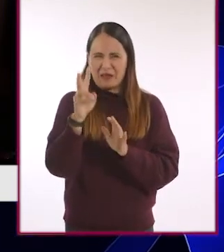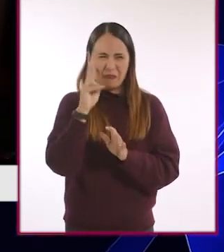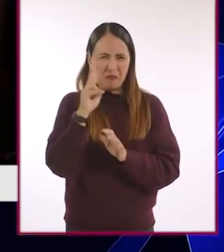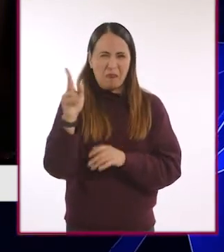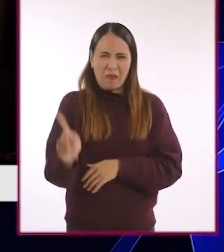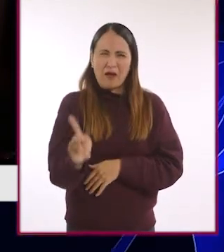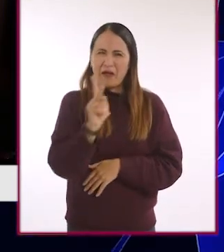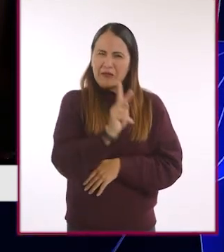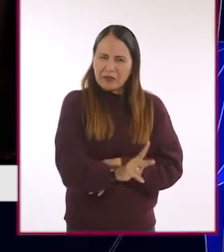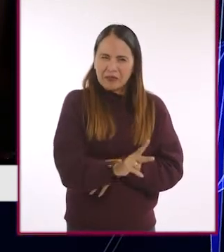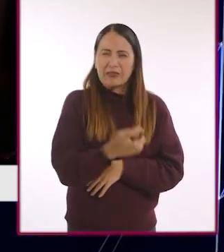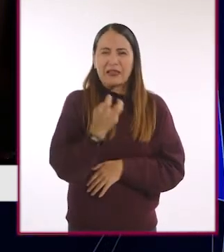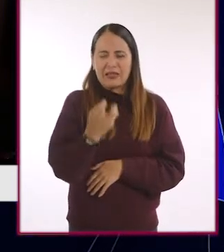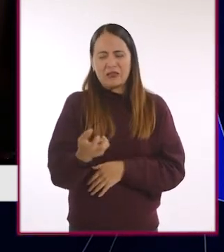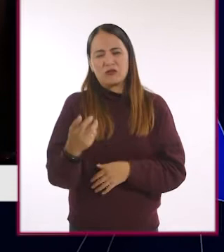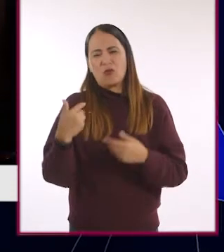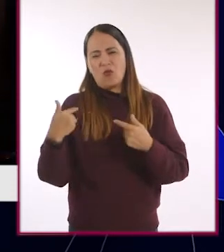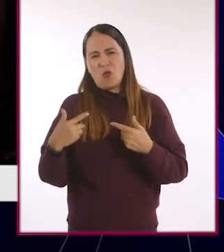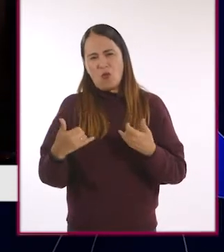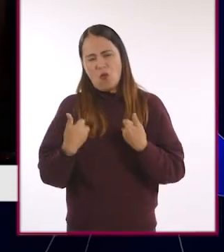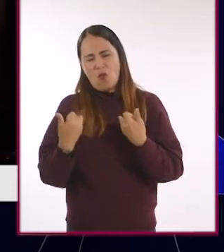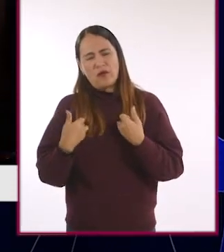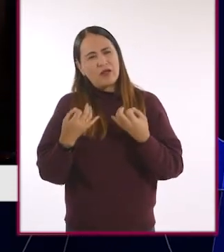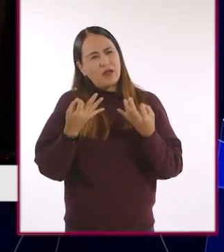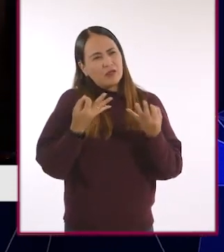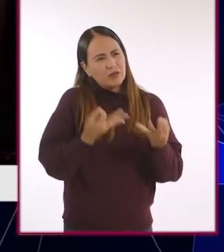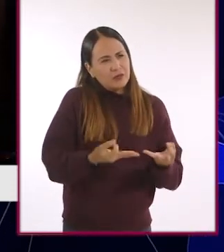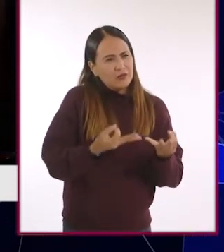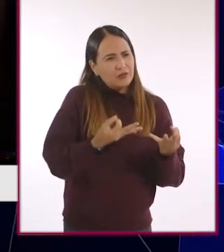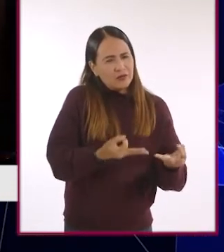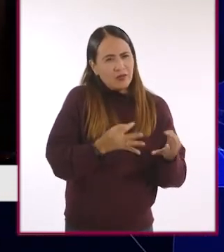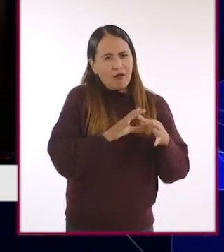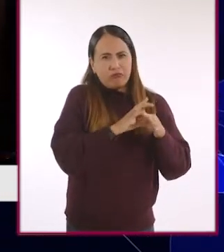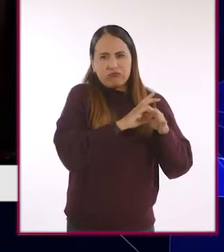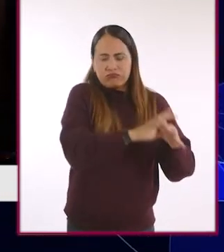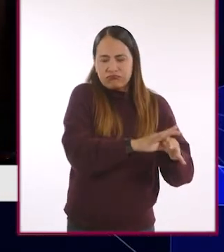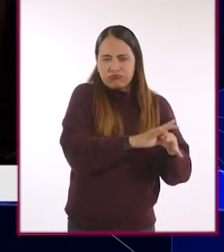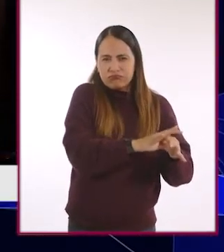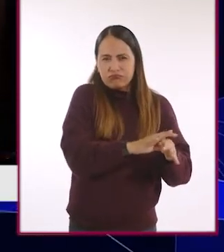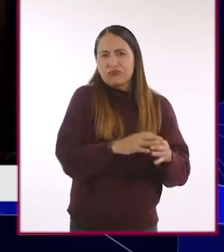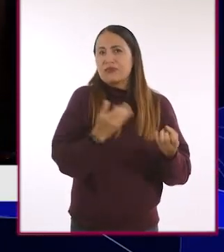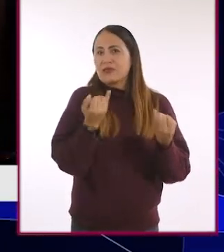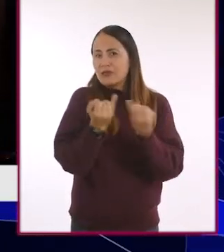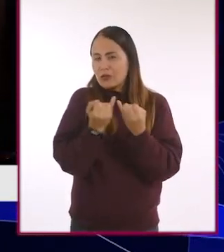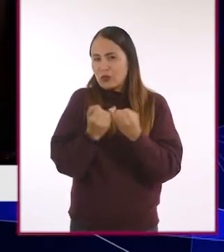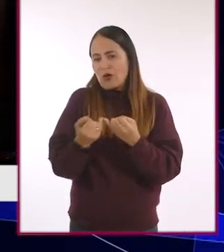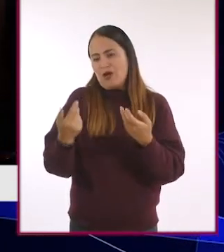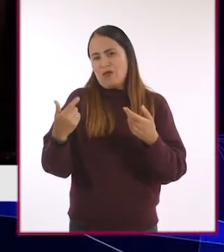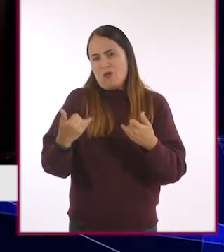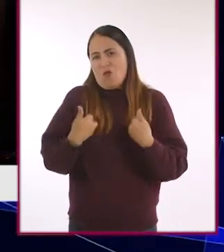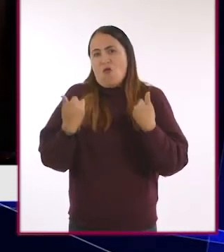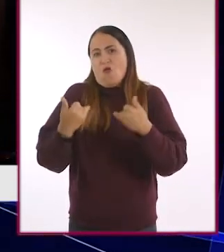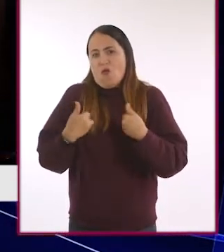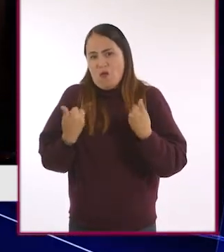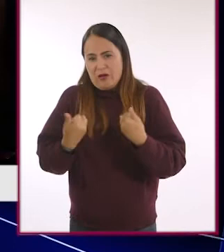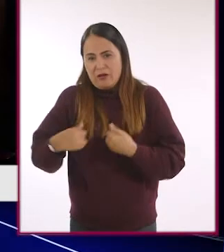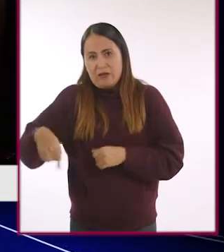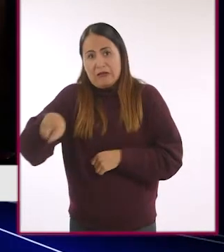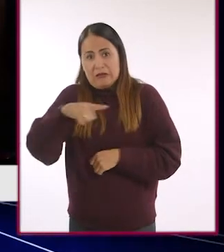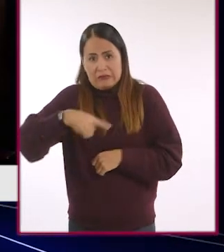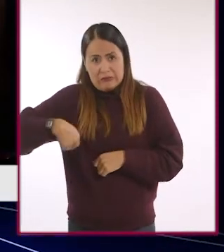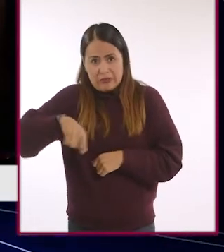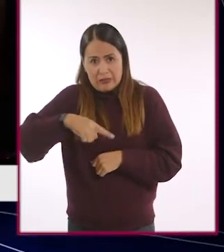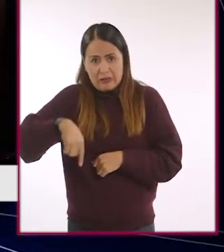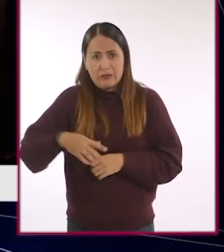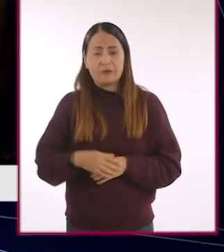una forma de también atraer a las nuevas generaciones, que aparte las nuevas generaciones están tienen